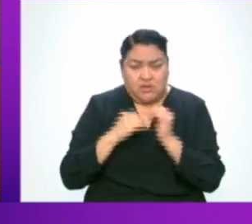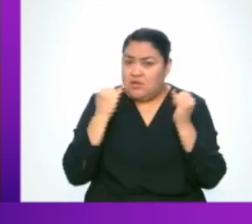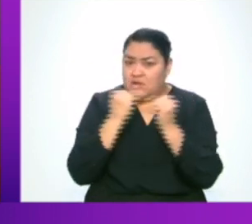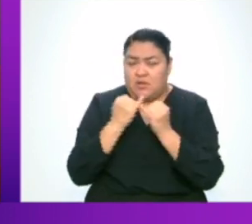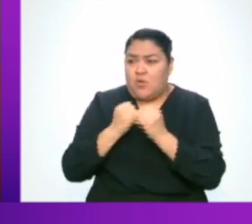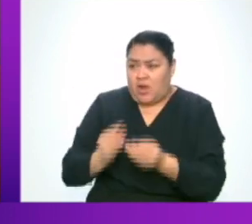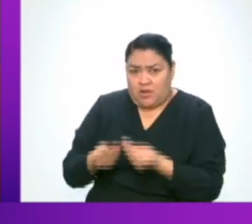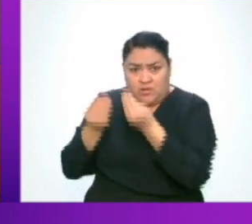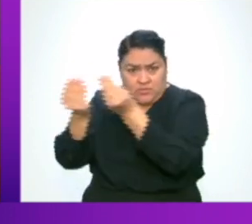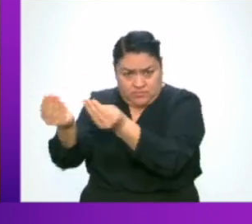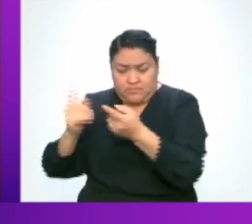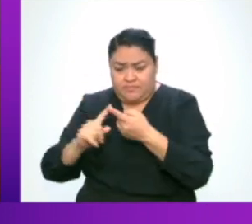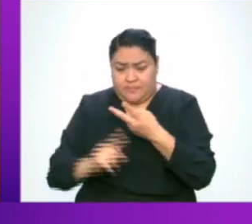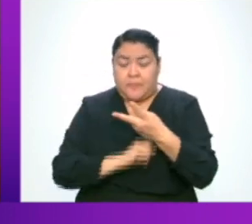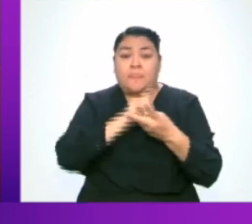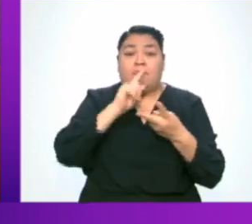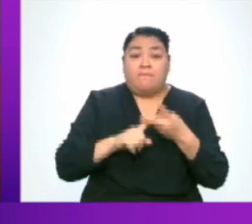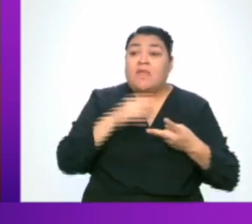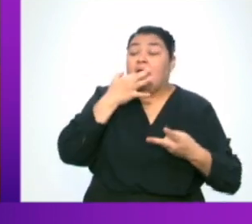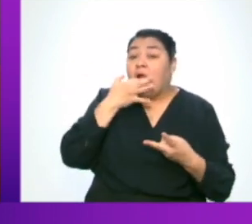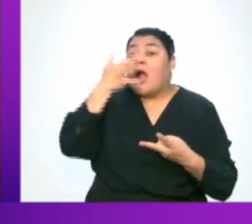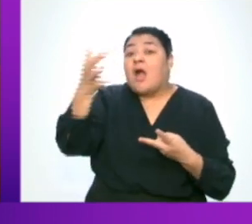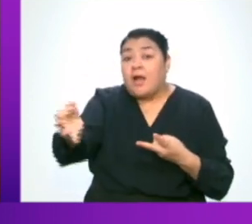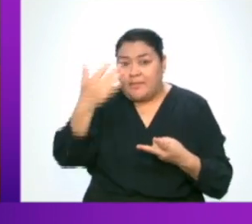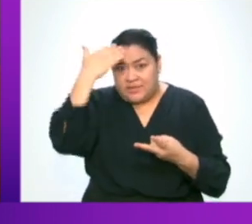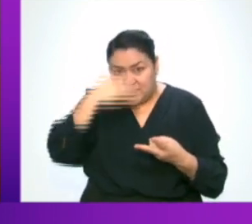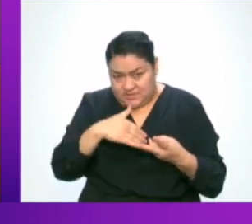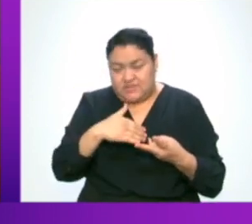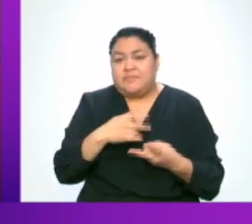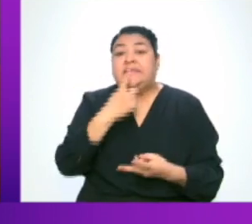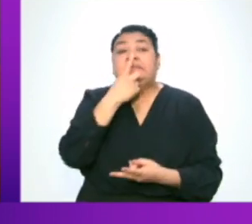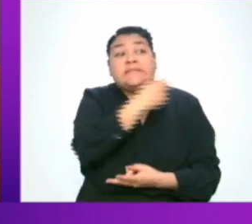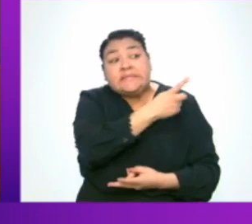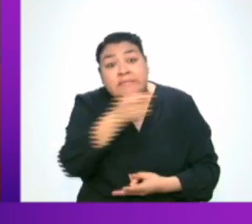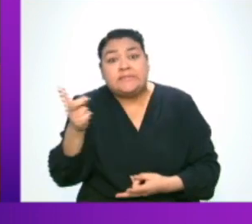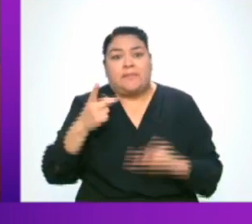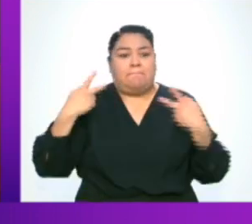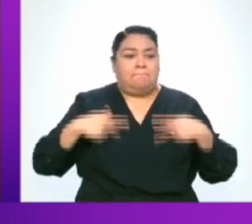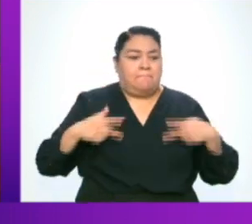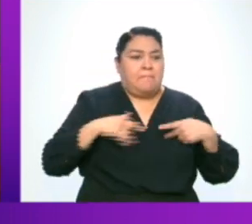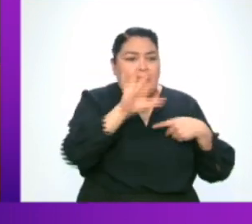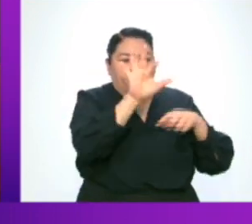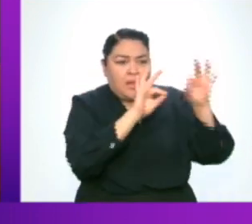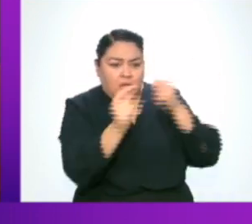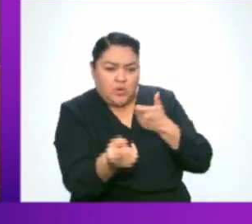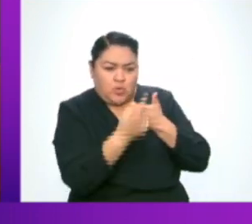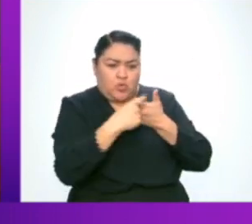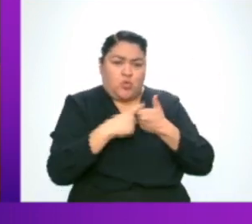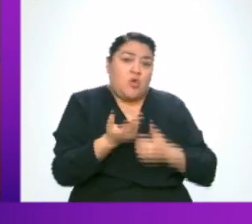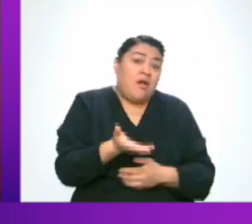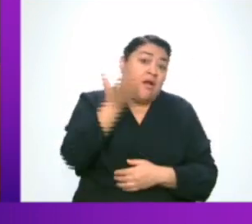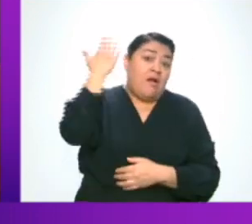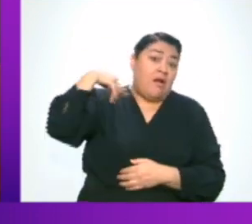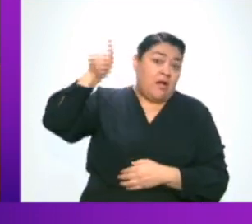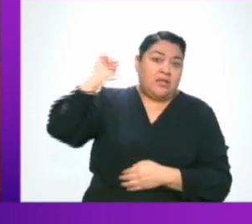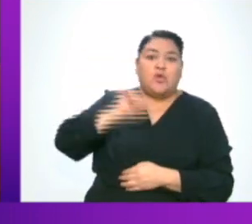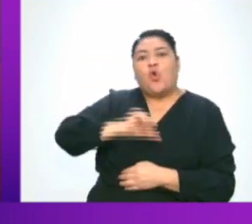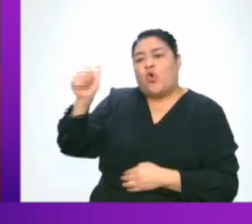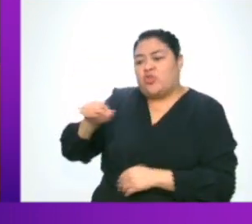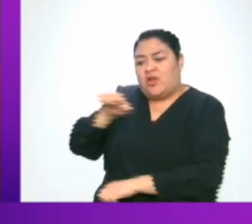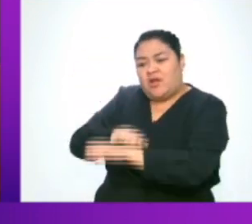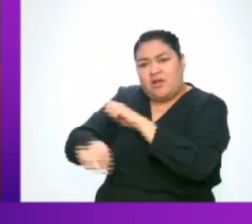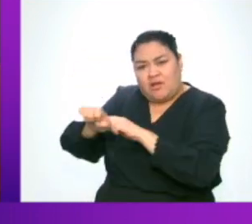recibió también le informé que lo que se dice sobre las contrataciones del pasado sobre una empresa de